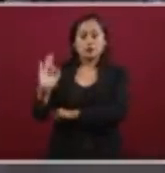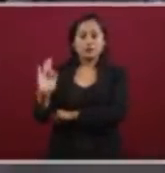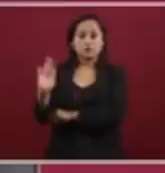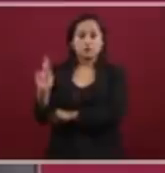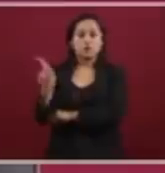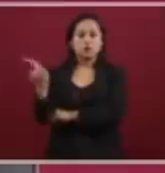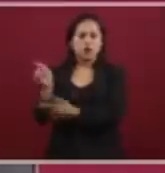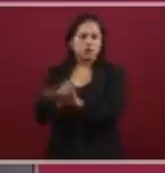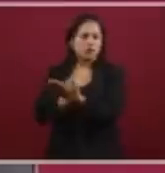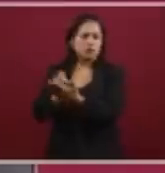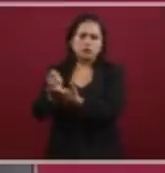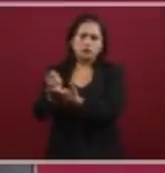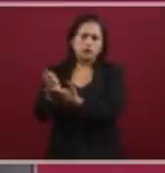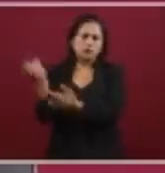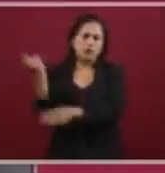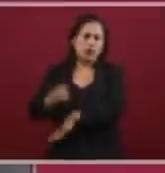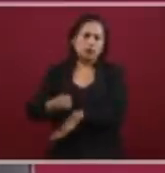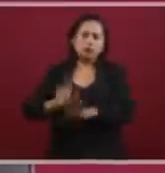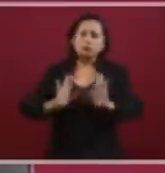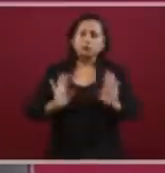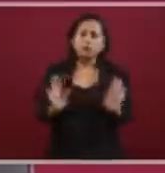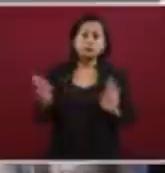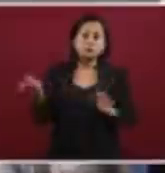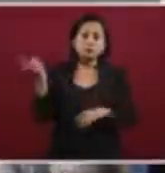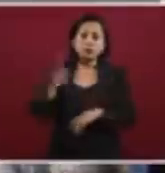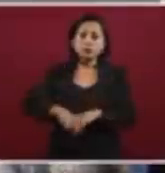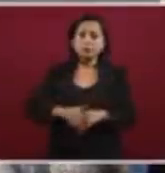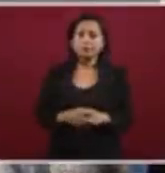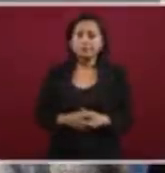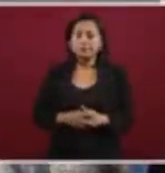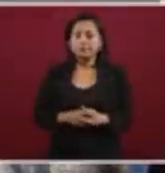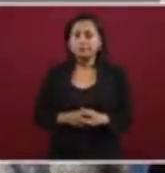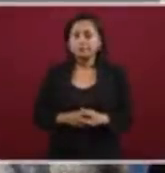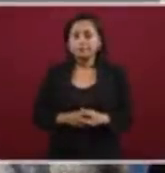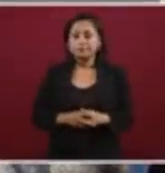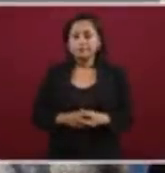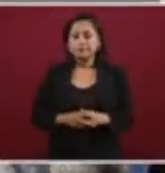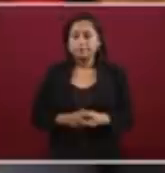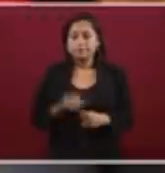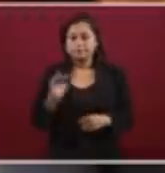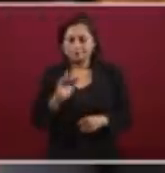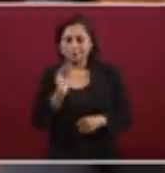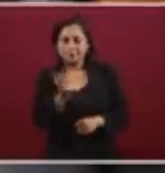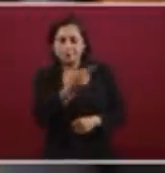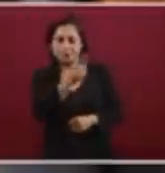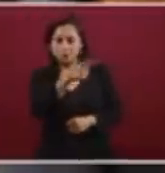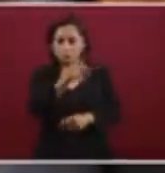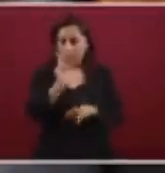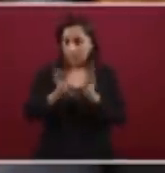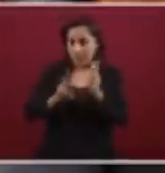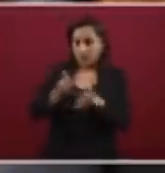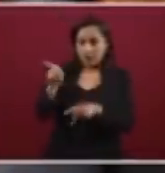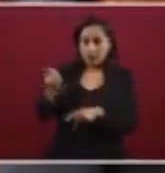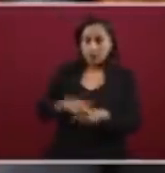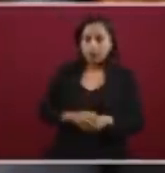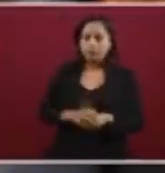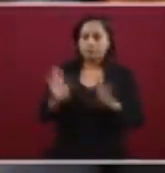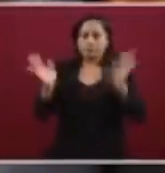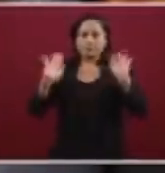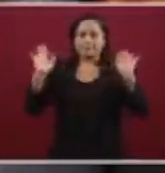emita un dictamen han platicado de ese tema no no no ni